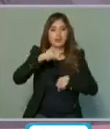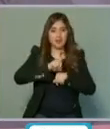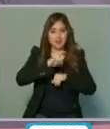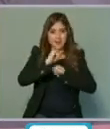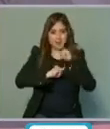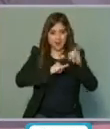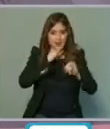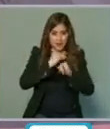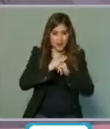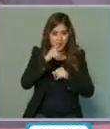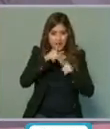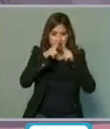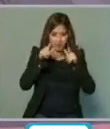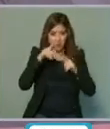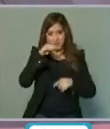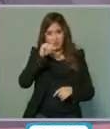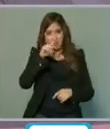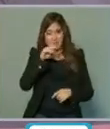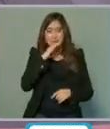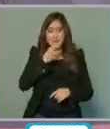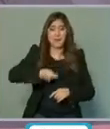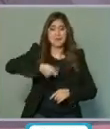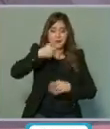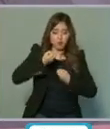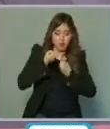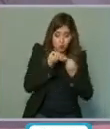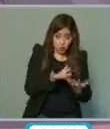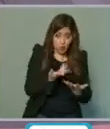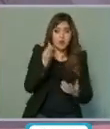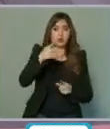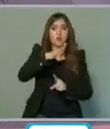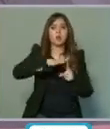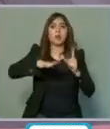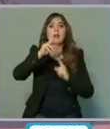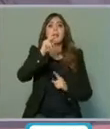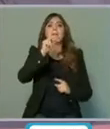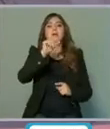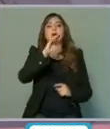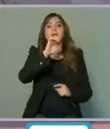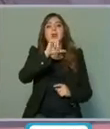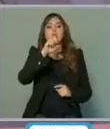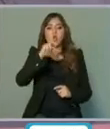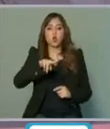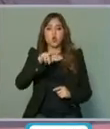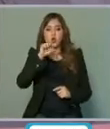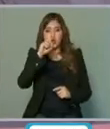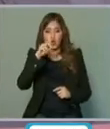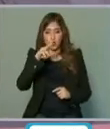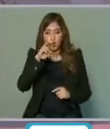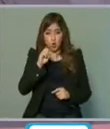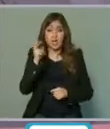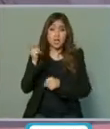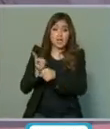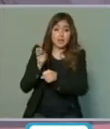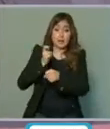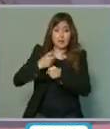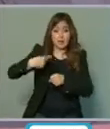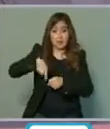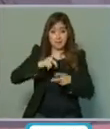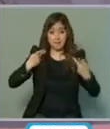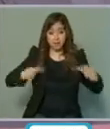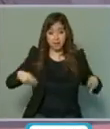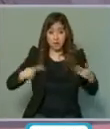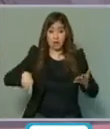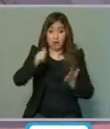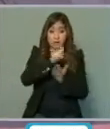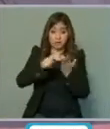en la Glorieta de Insurgentes, con un pabellón sonoro en el cual se invitó a un grupo de escritores en lenguas indígenas